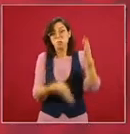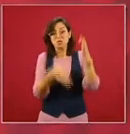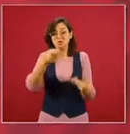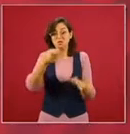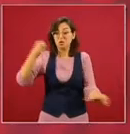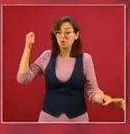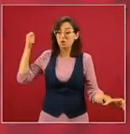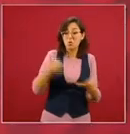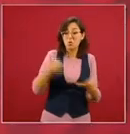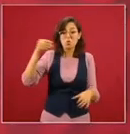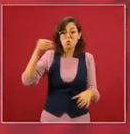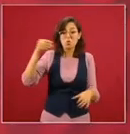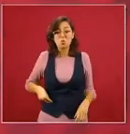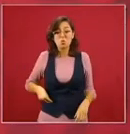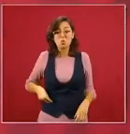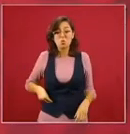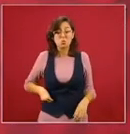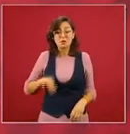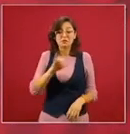porque es un juicio